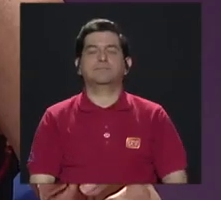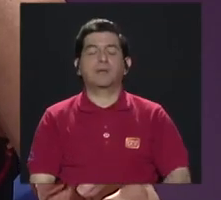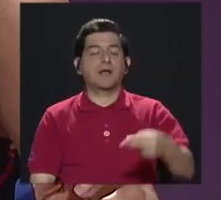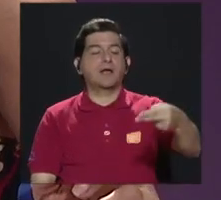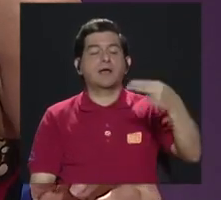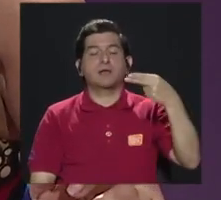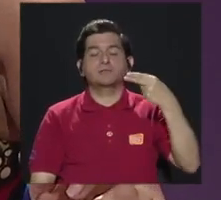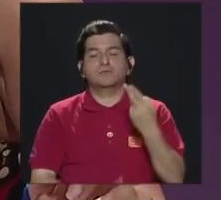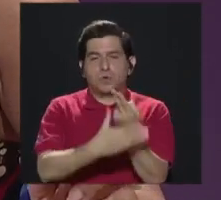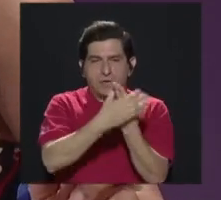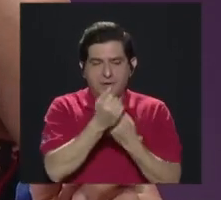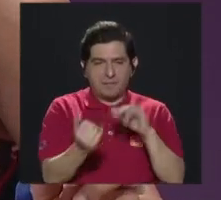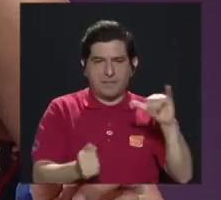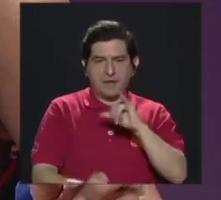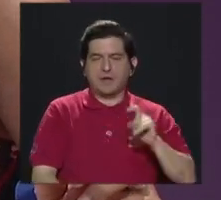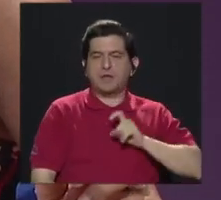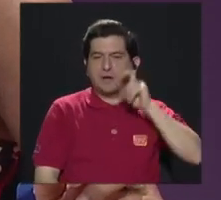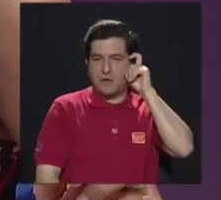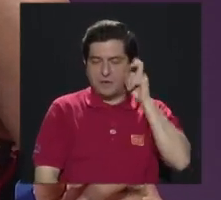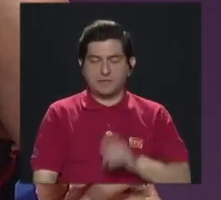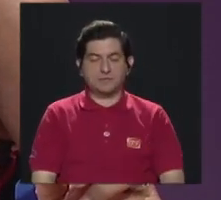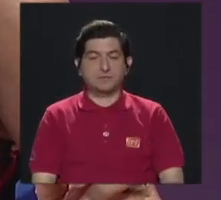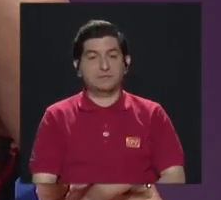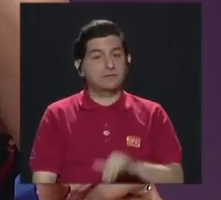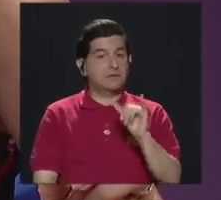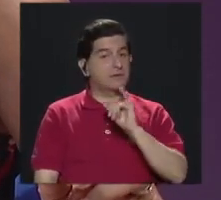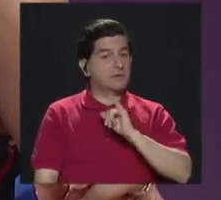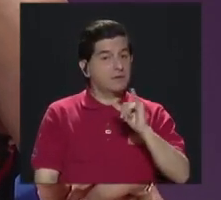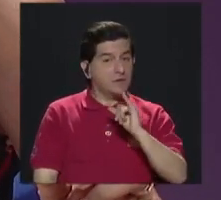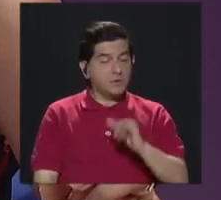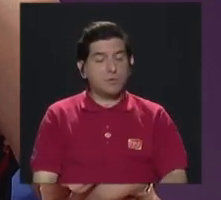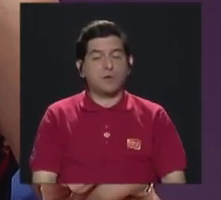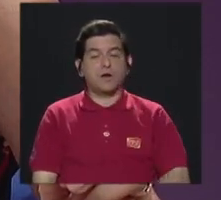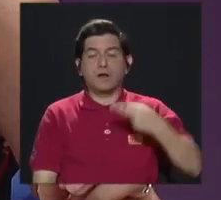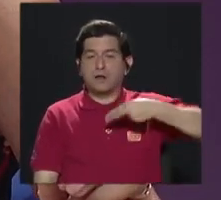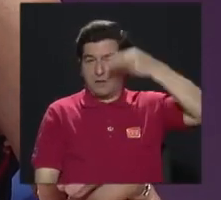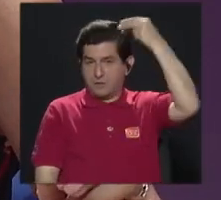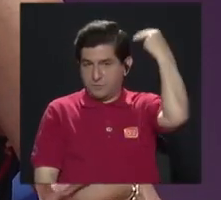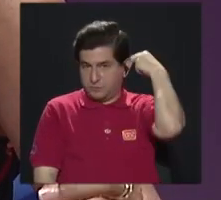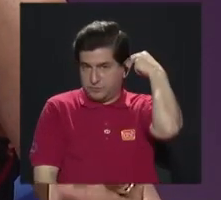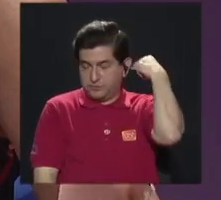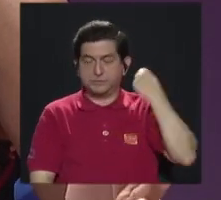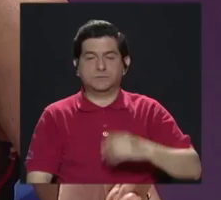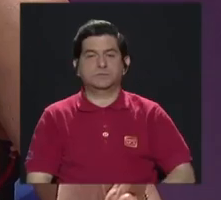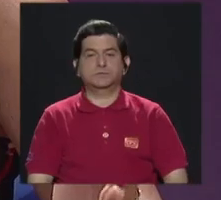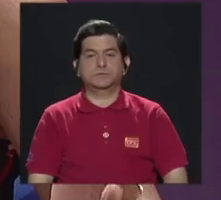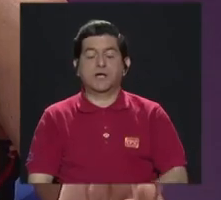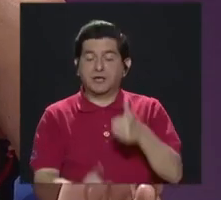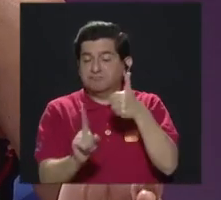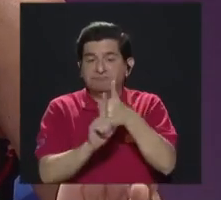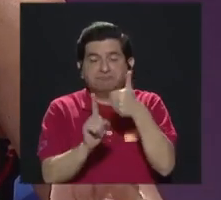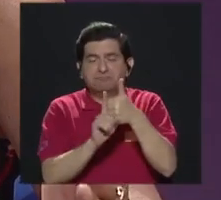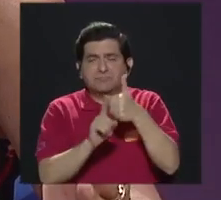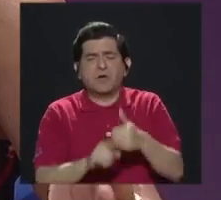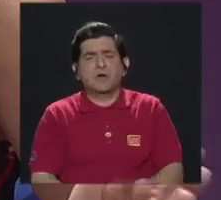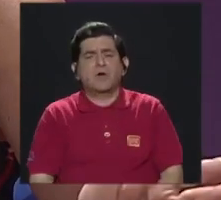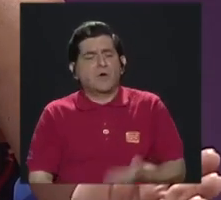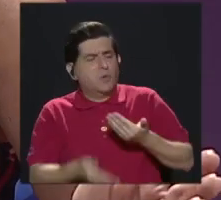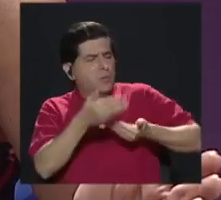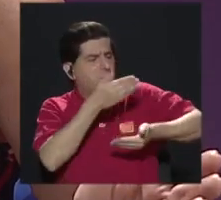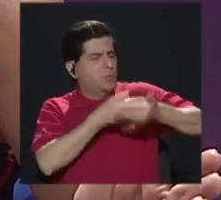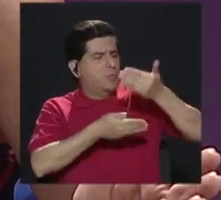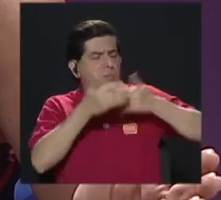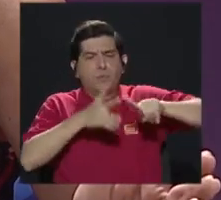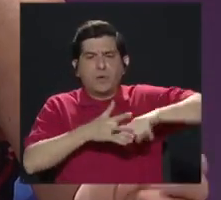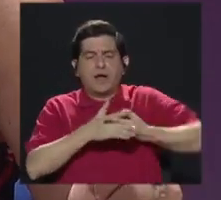historia de las parejas del mismo sexo, al igual que la homosexualidad en sí, se remonta a los inicios